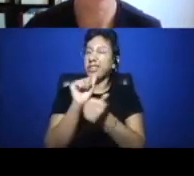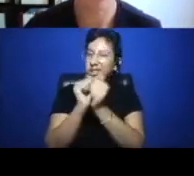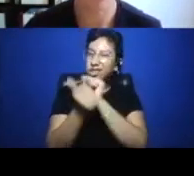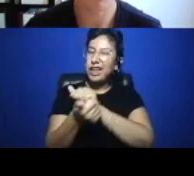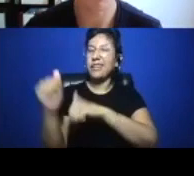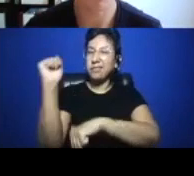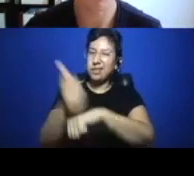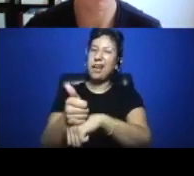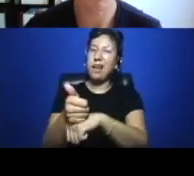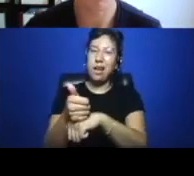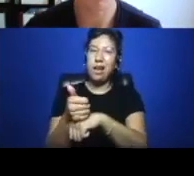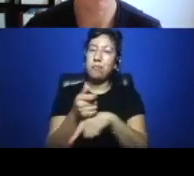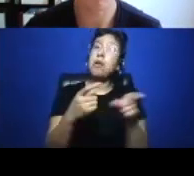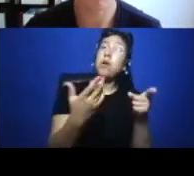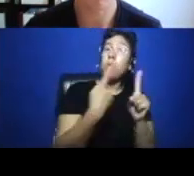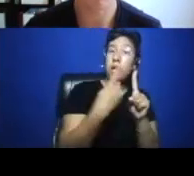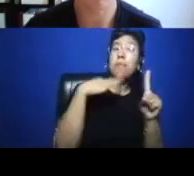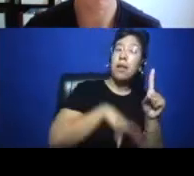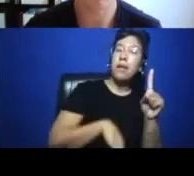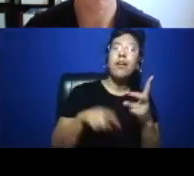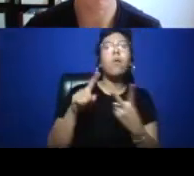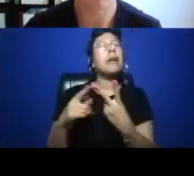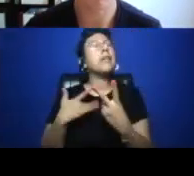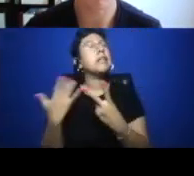algo quizás va a ser un poco difícil de implementar.